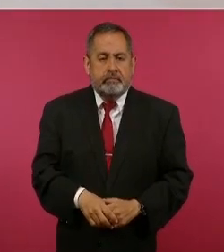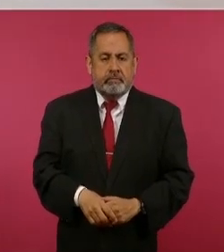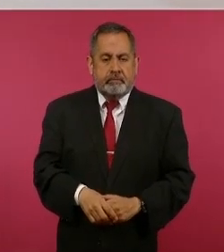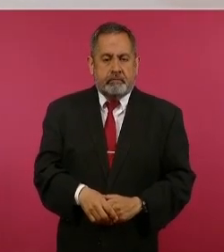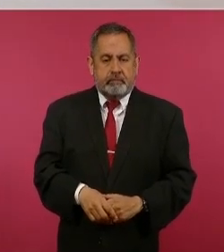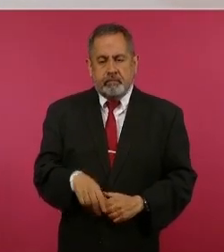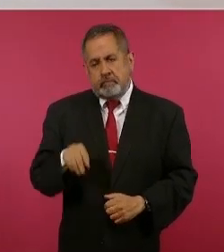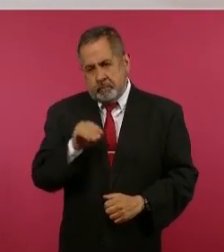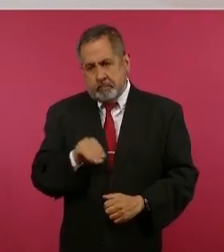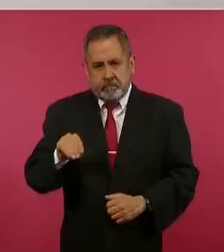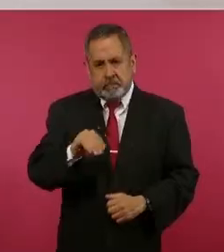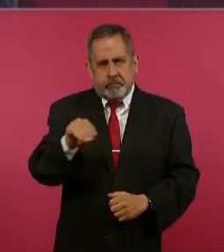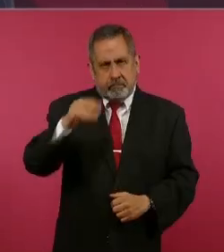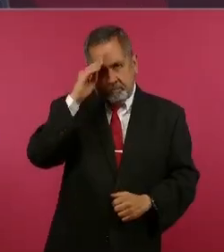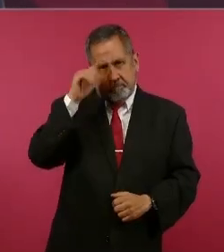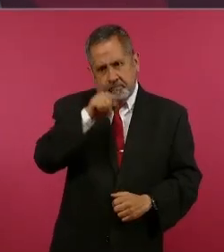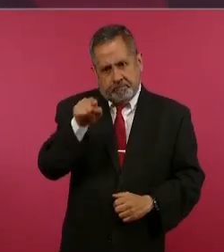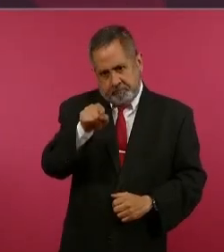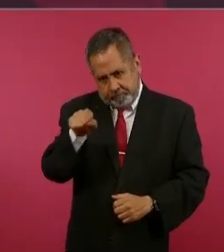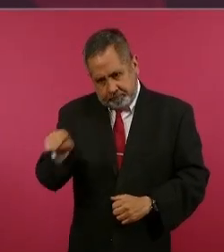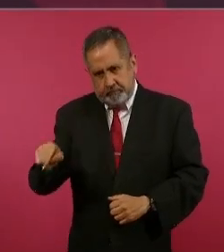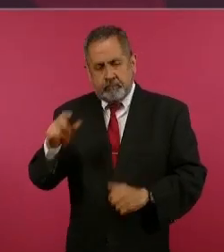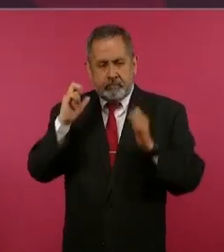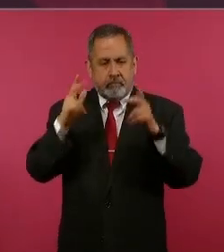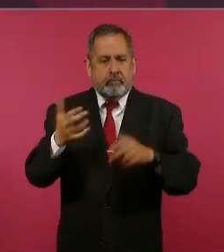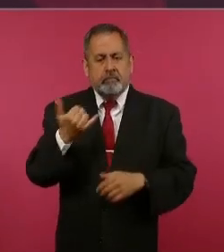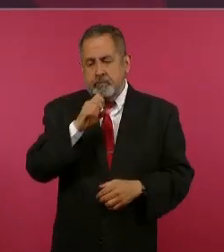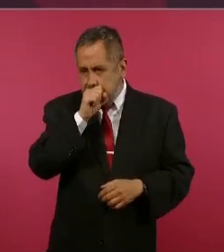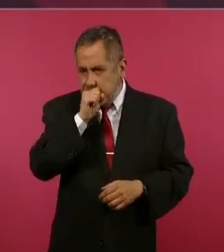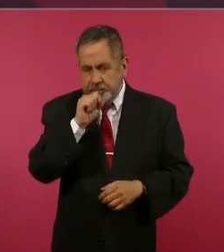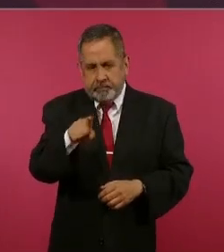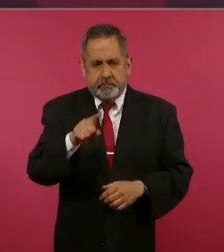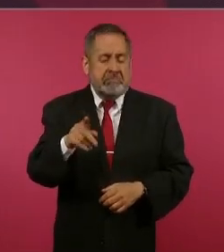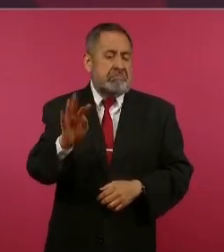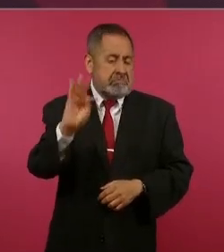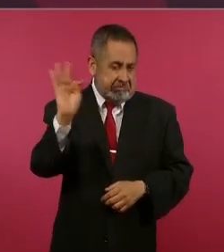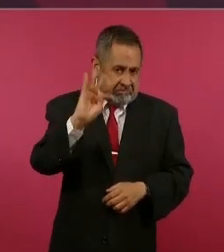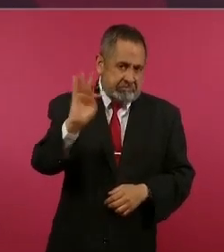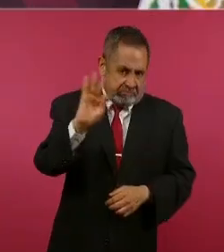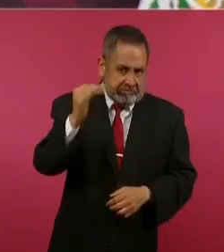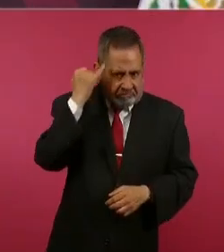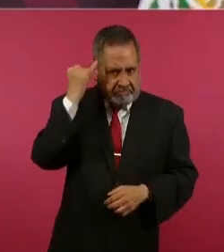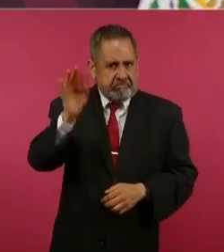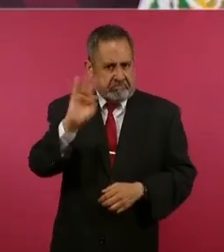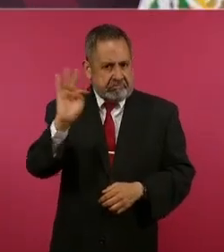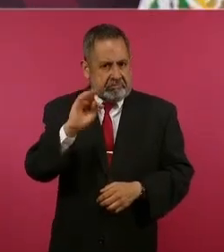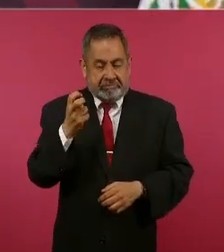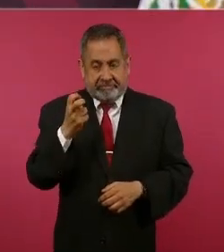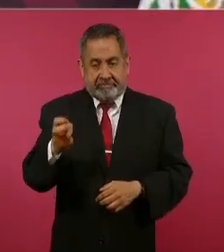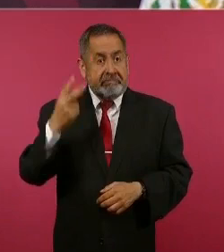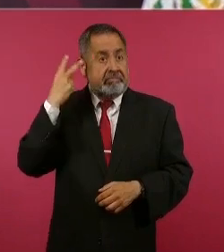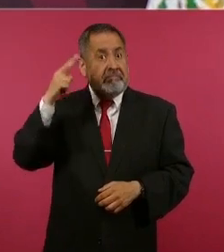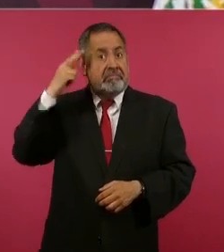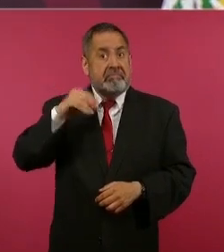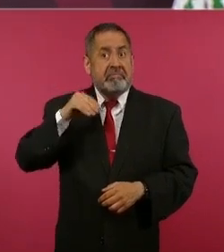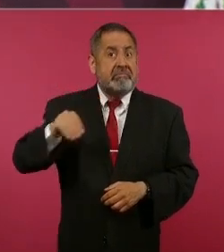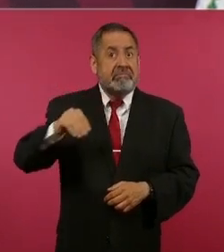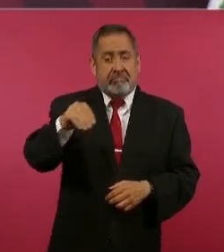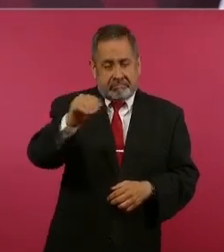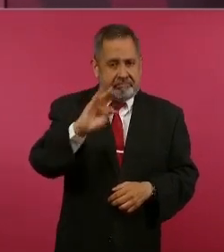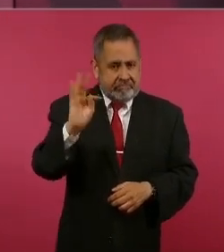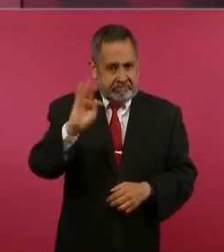Ese es el recorrido que tengo pensado, y sí puede ser que en esa gira